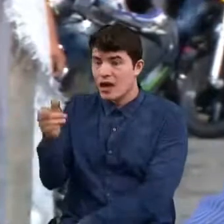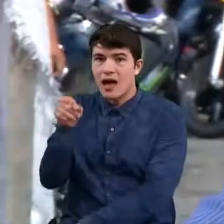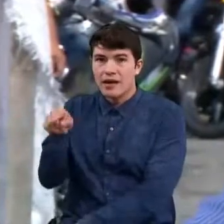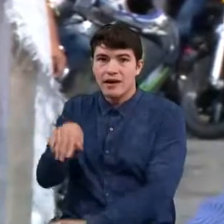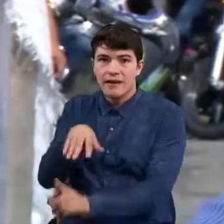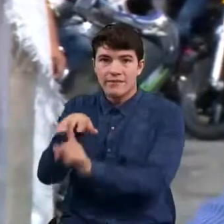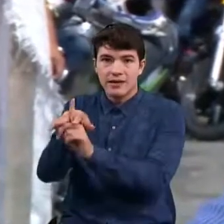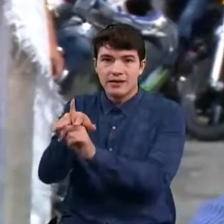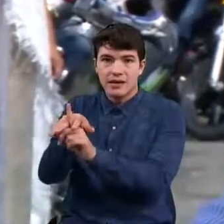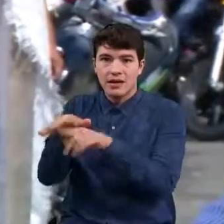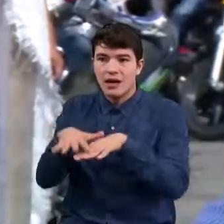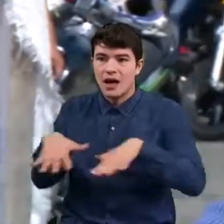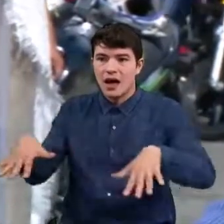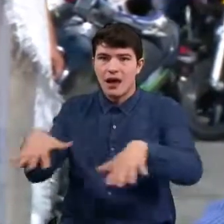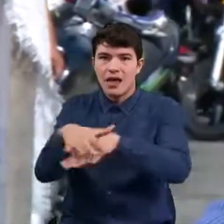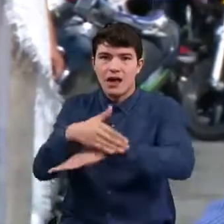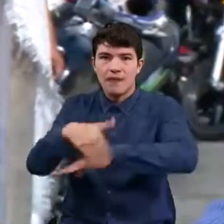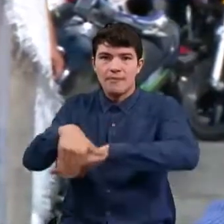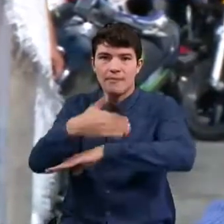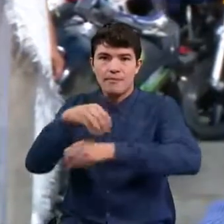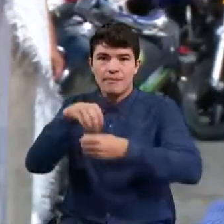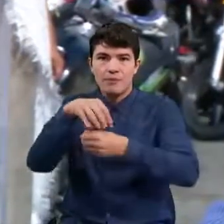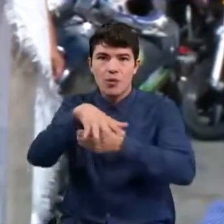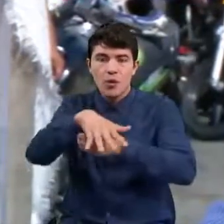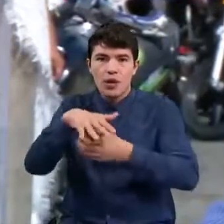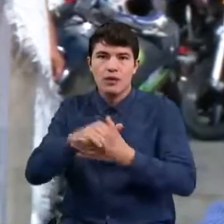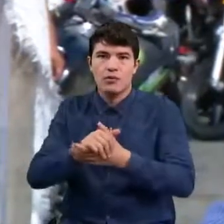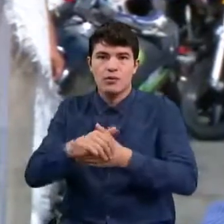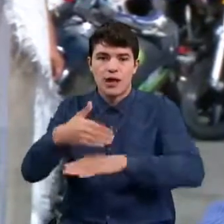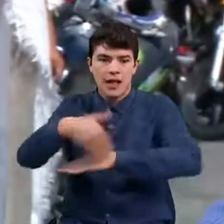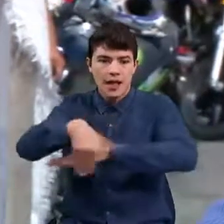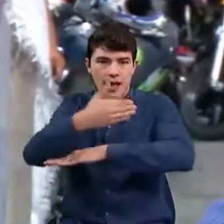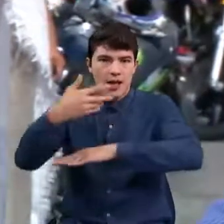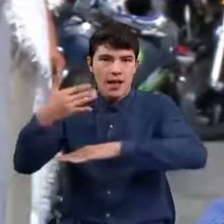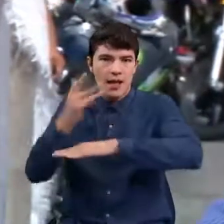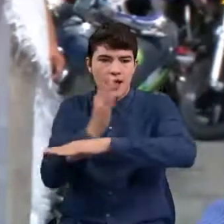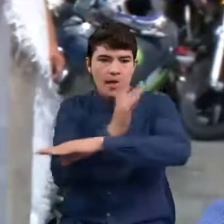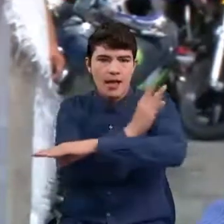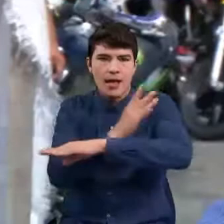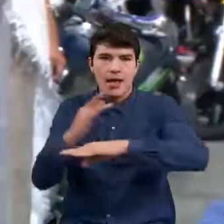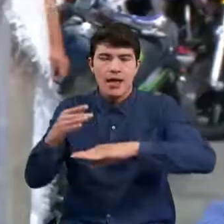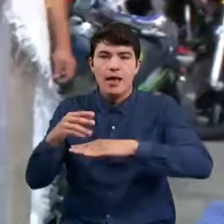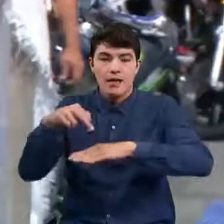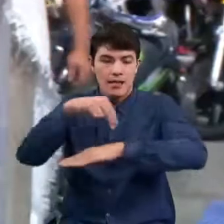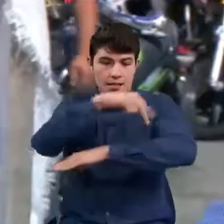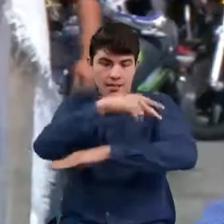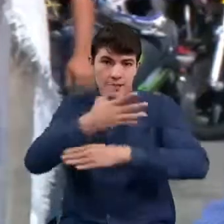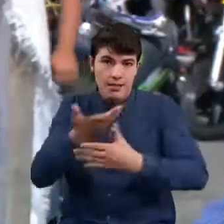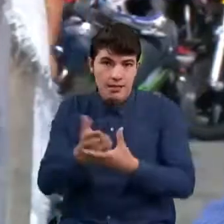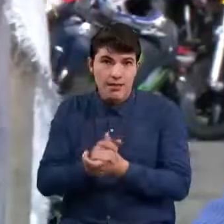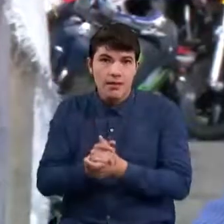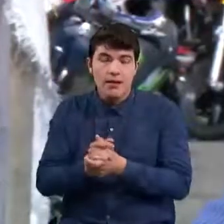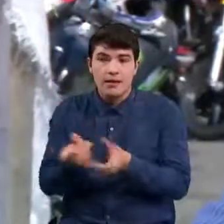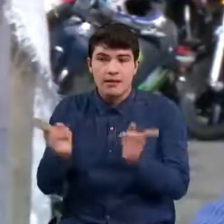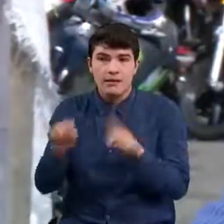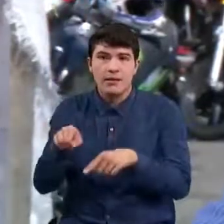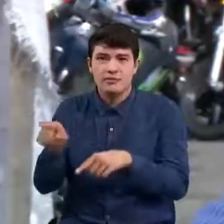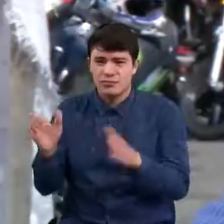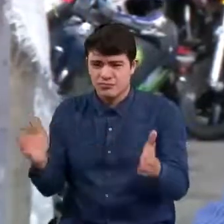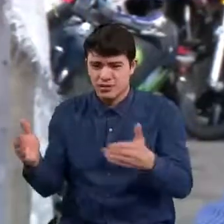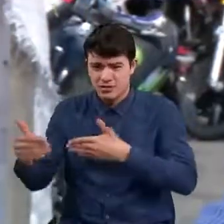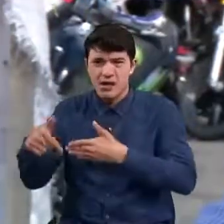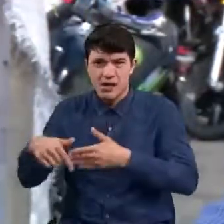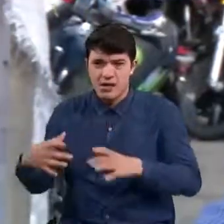las áreas comunes el espacio público los andenes y el principal problema son dos cajas grandes